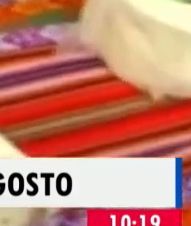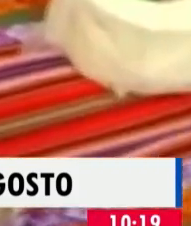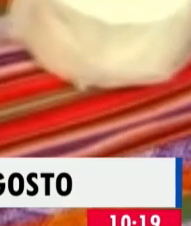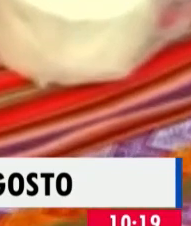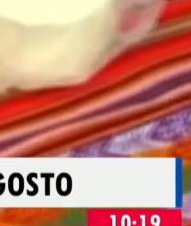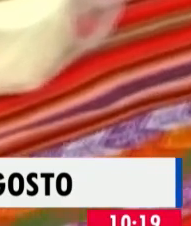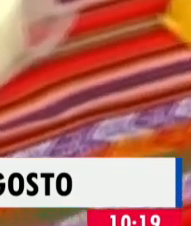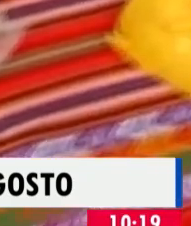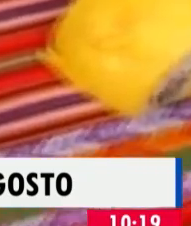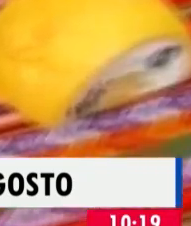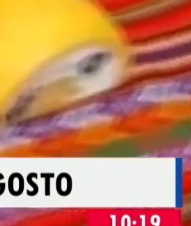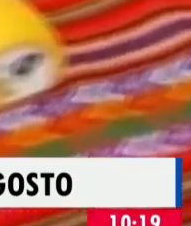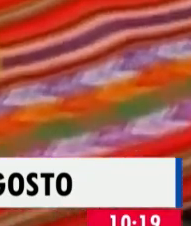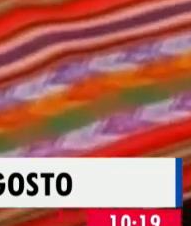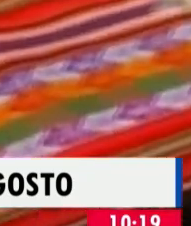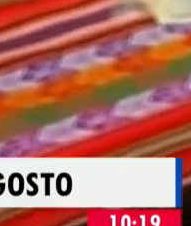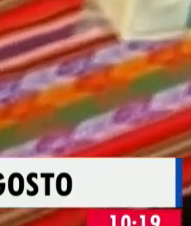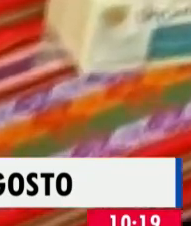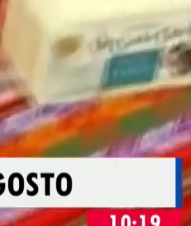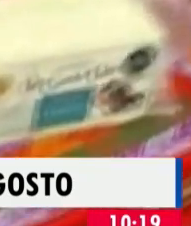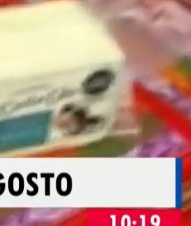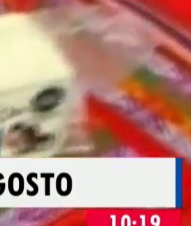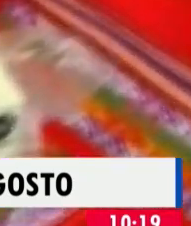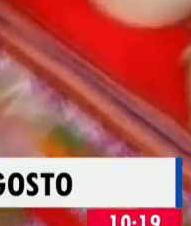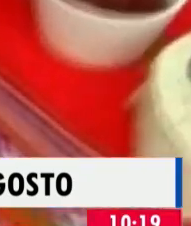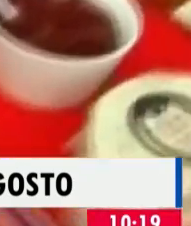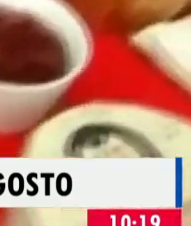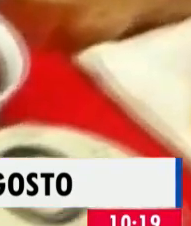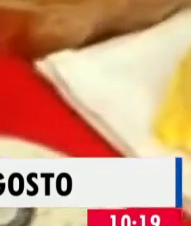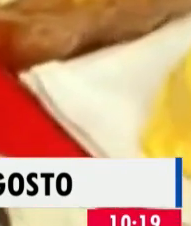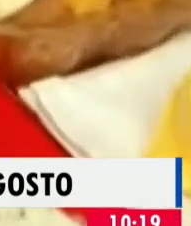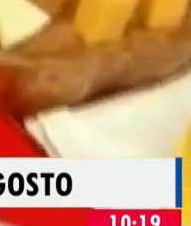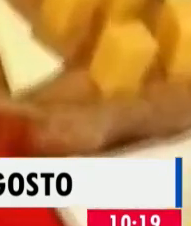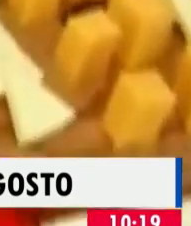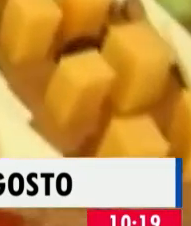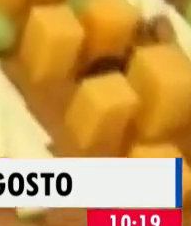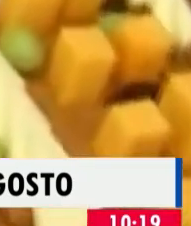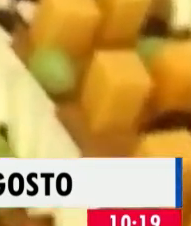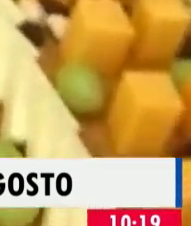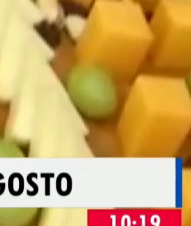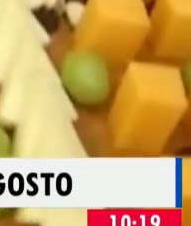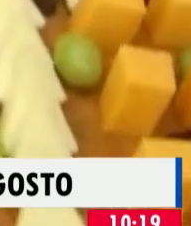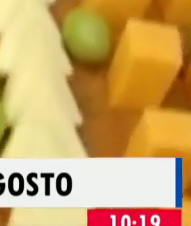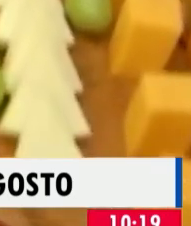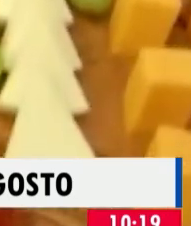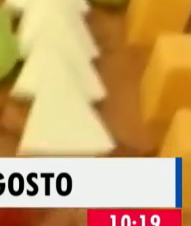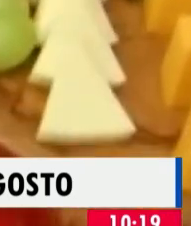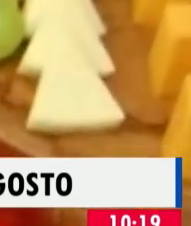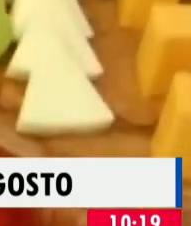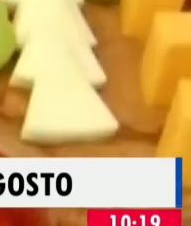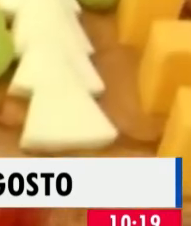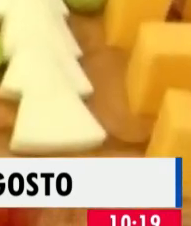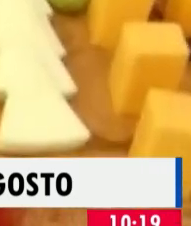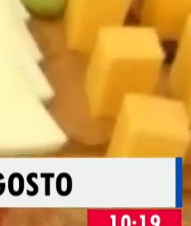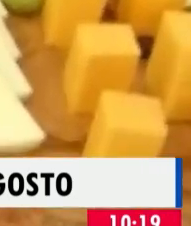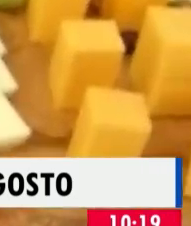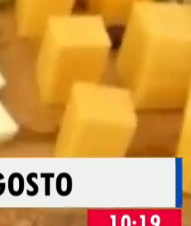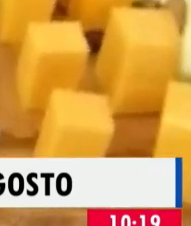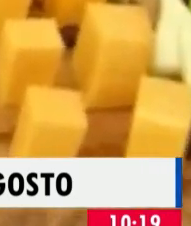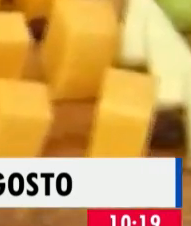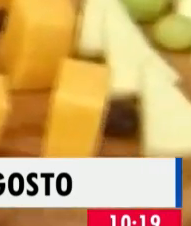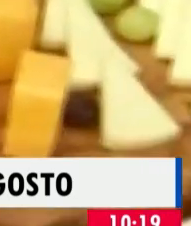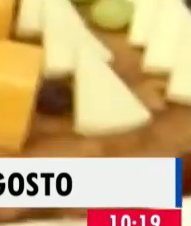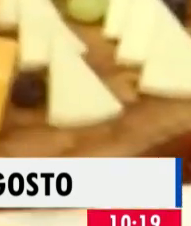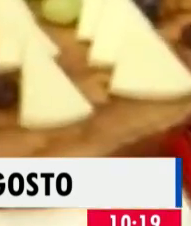más significativos más representativos y ganadores de concursos que también promueve el Ministerio del once al Trece de agosto listo